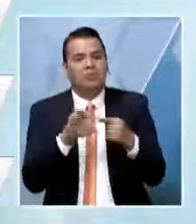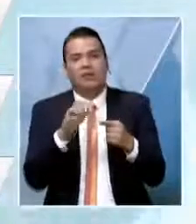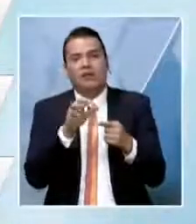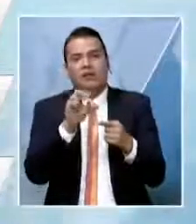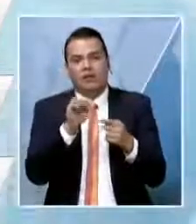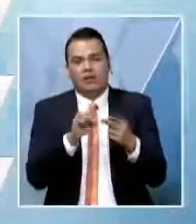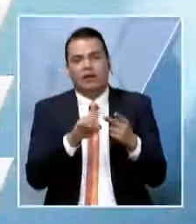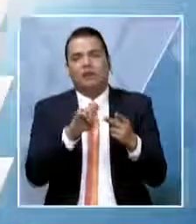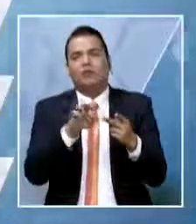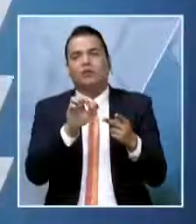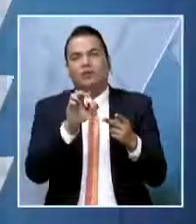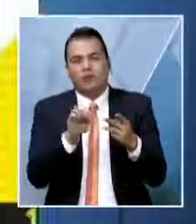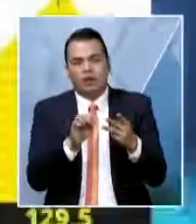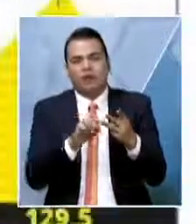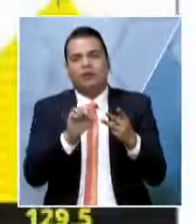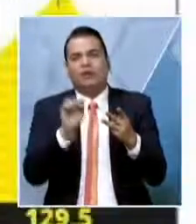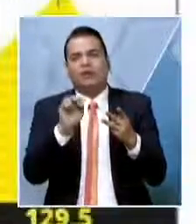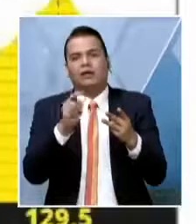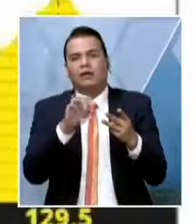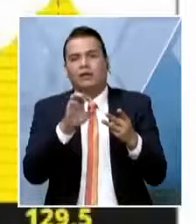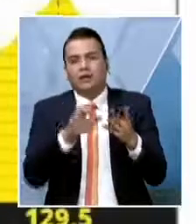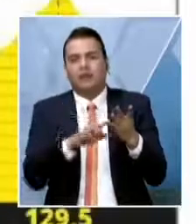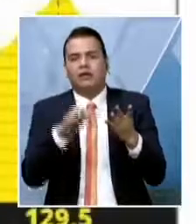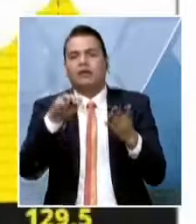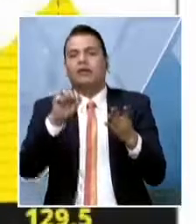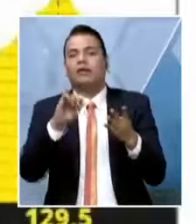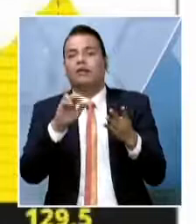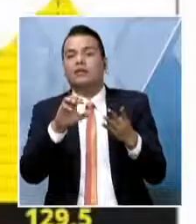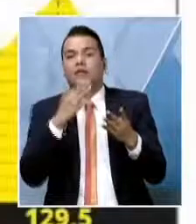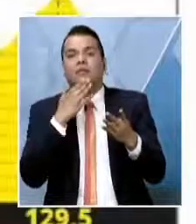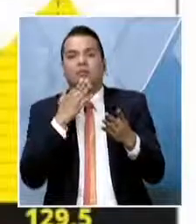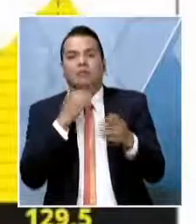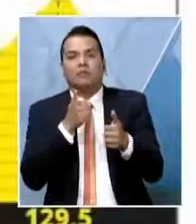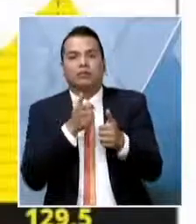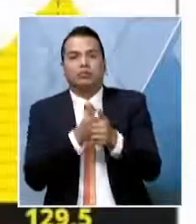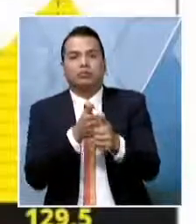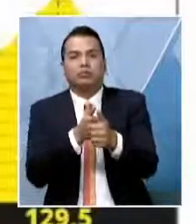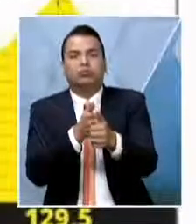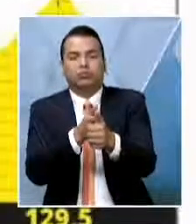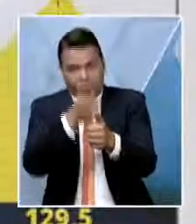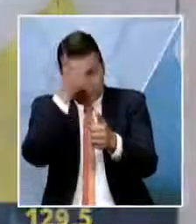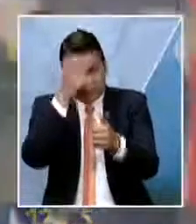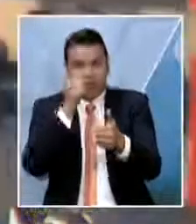Rigoberto, Miguel Ángel y el mismo Nairo Quintana adelante. Mañana nos espera una etapa muy dura, una